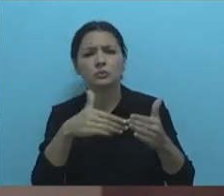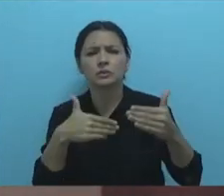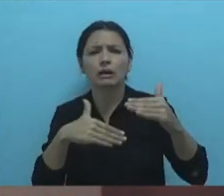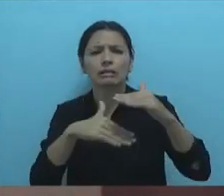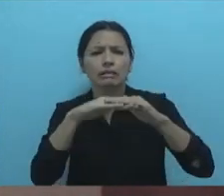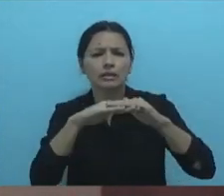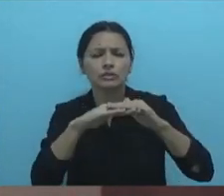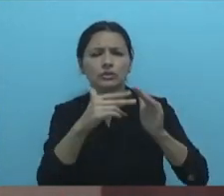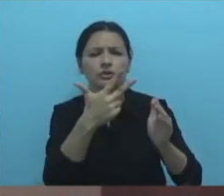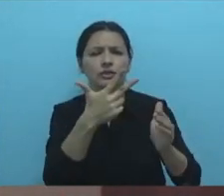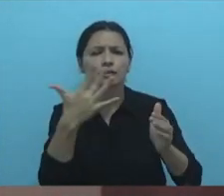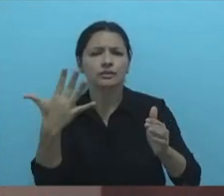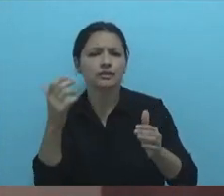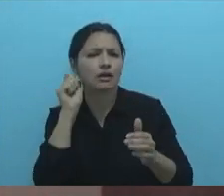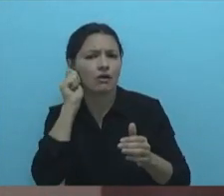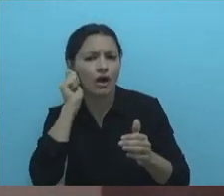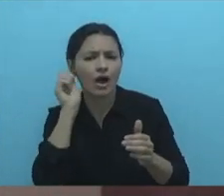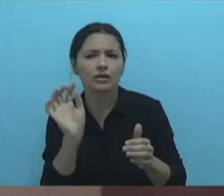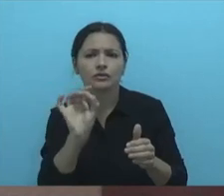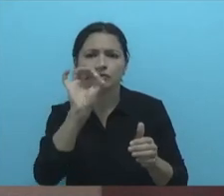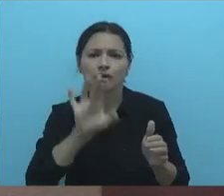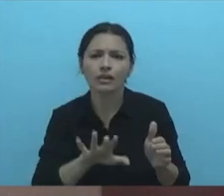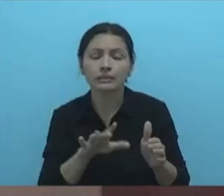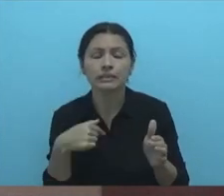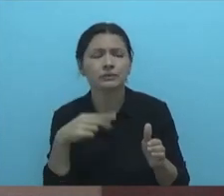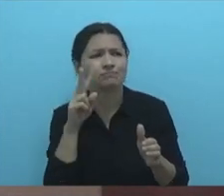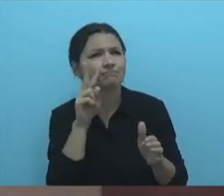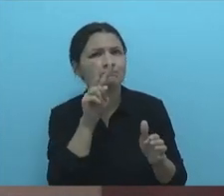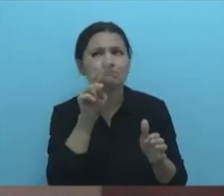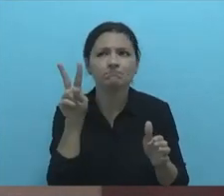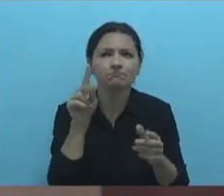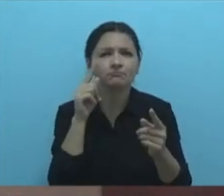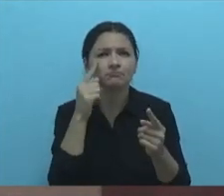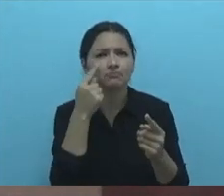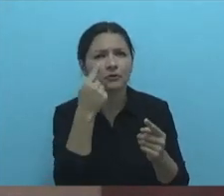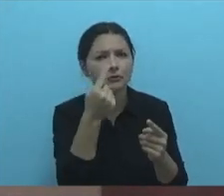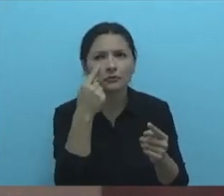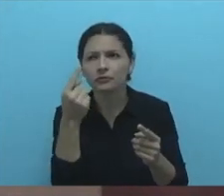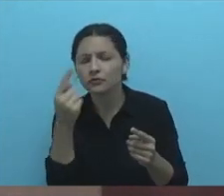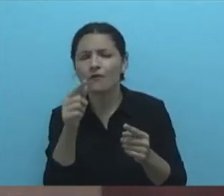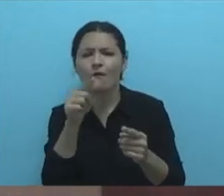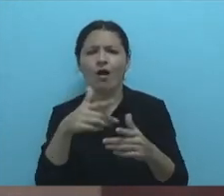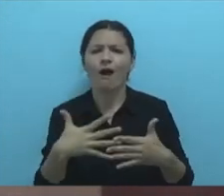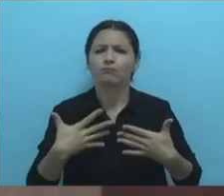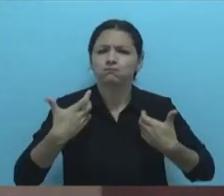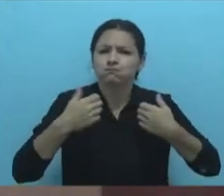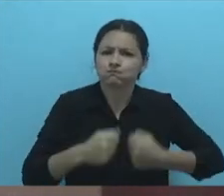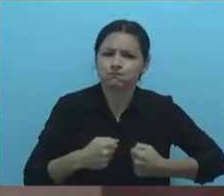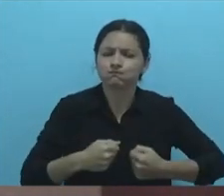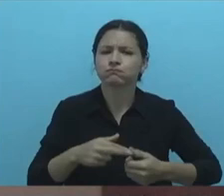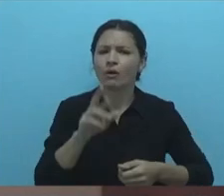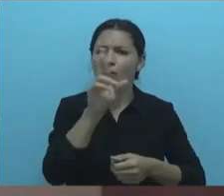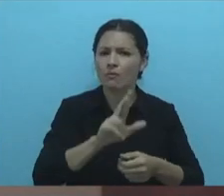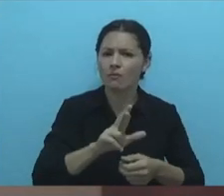sin embargo son las personas y las conozco a muchas personalmente más fuertes que he conocido son las